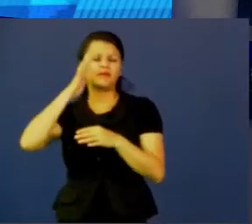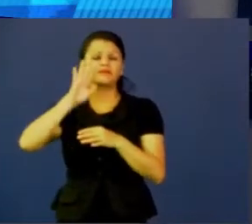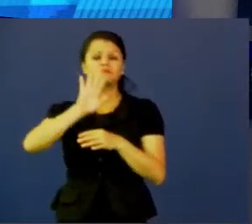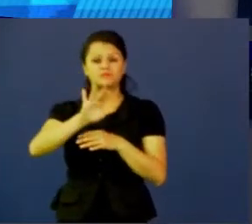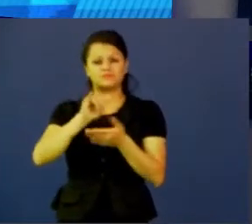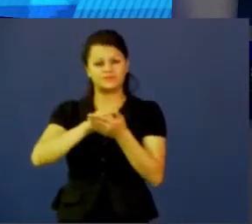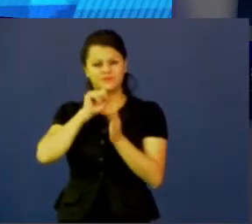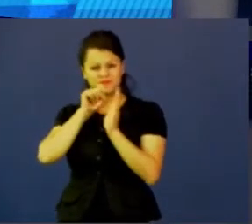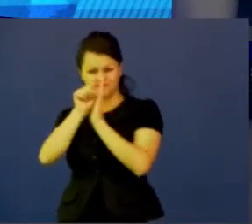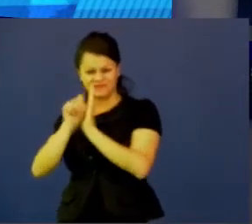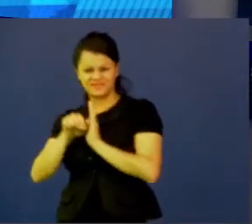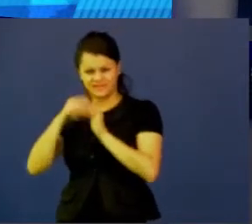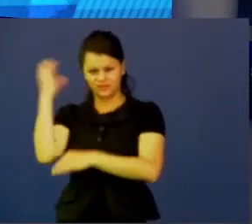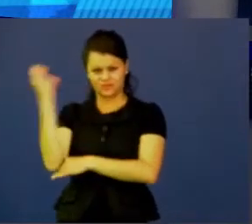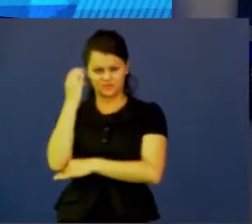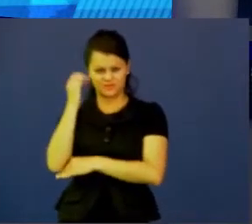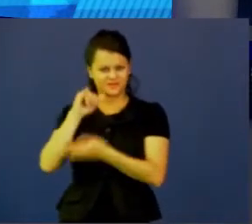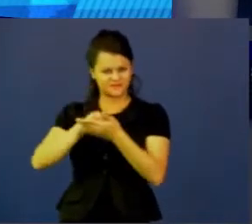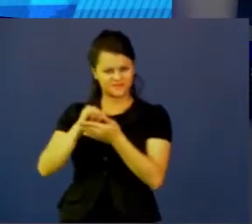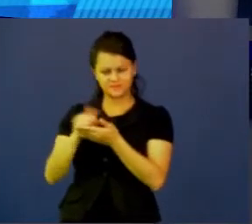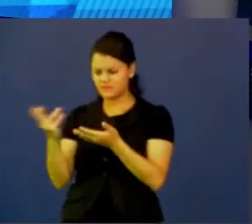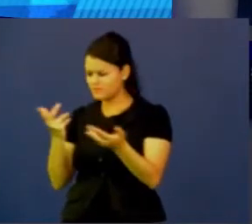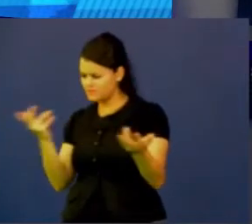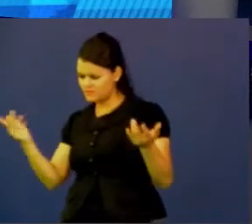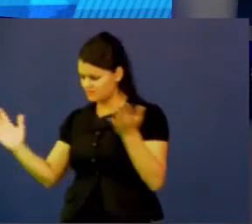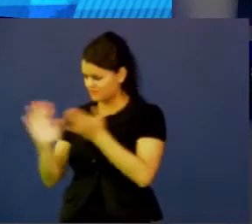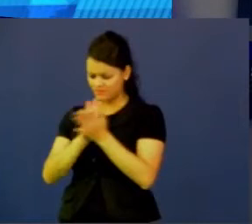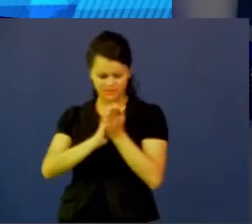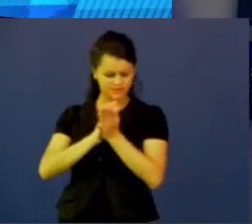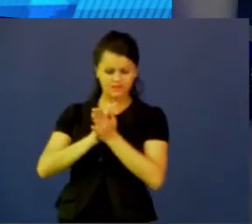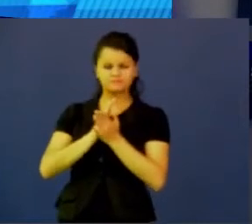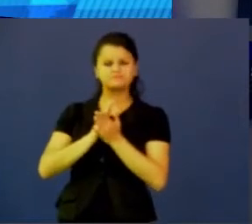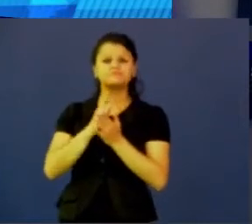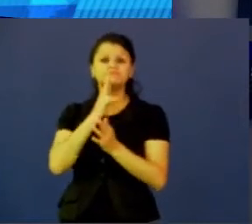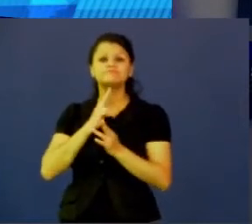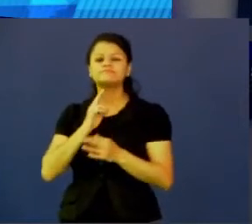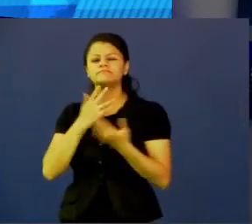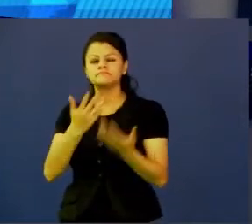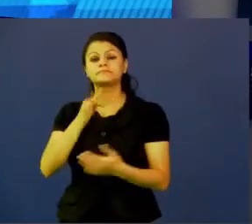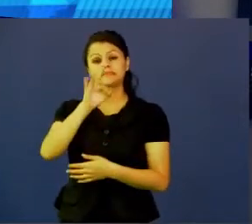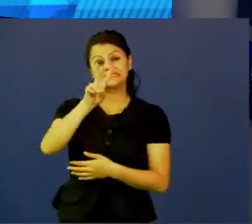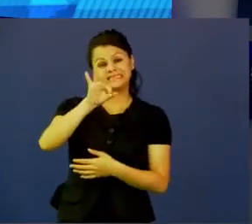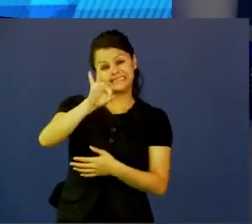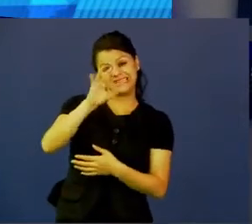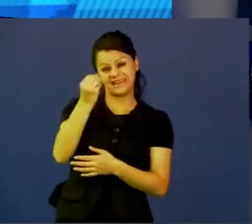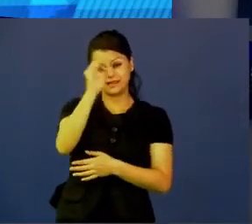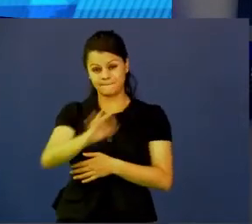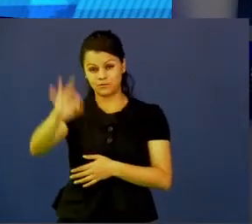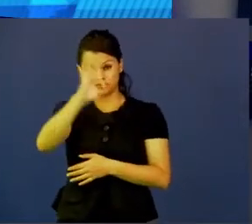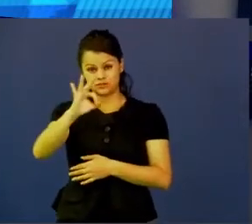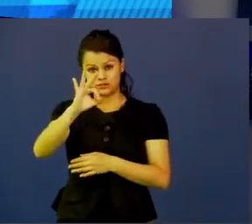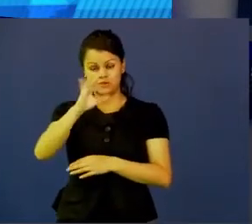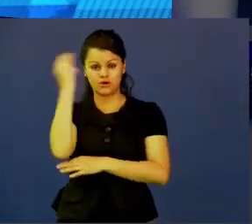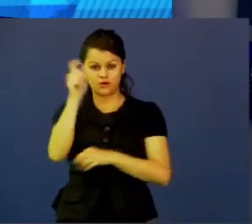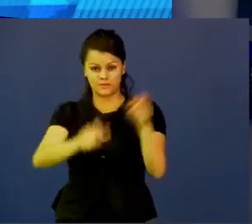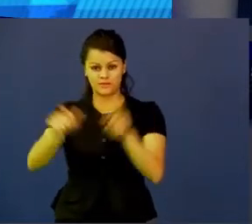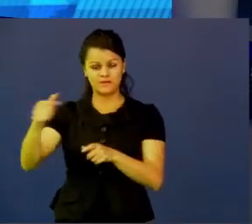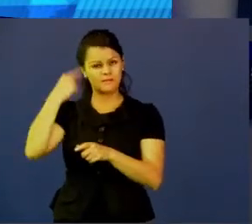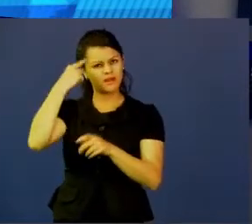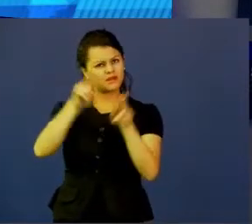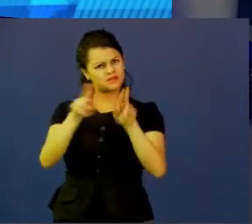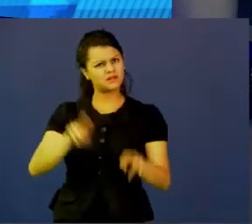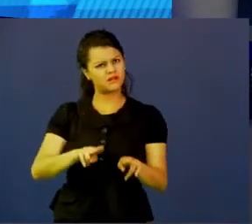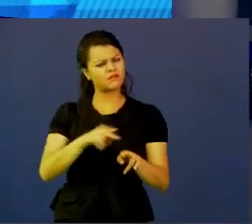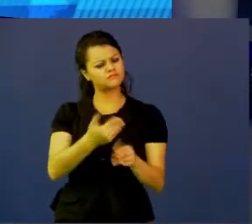de Atexco y los datos que tenemos aquí, que un 30% de los colombianos les parece que Internet es un medio adecuado para conseguir pareja,